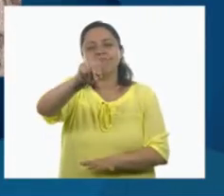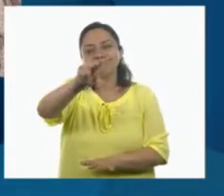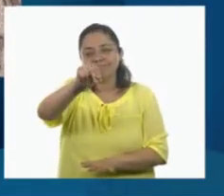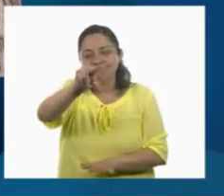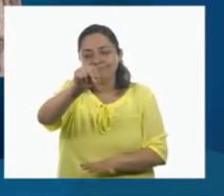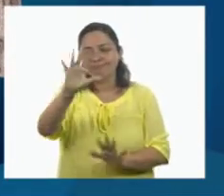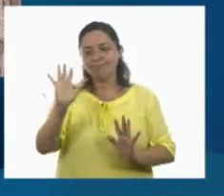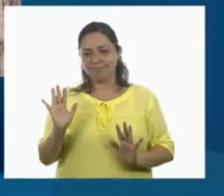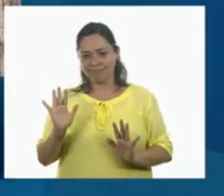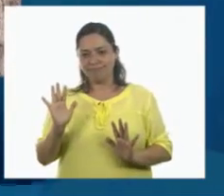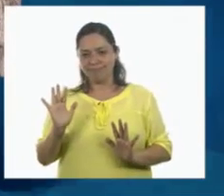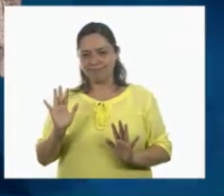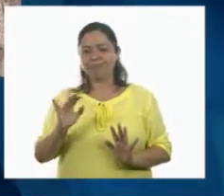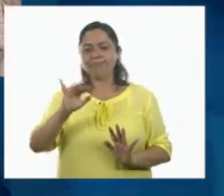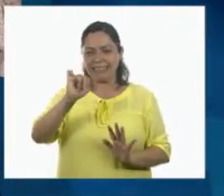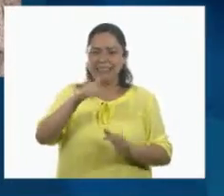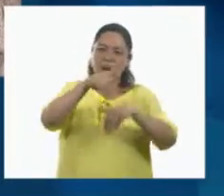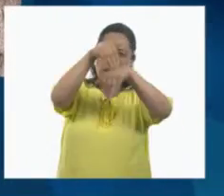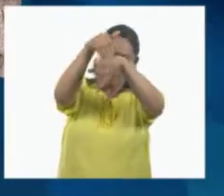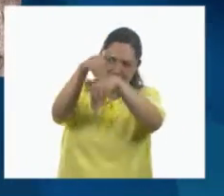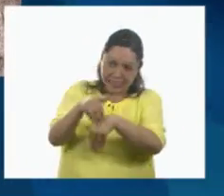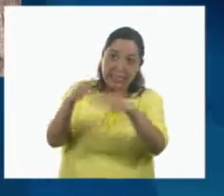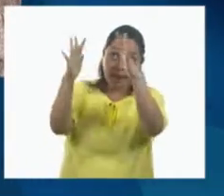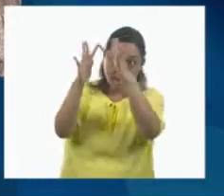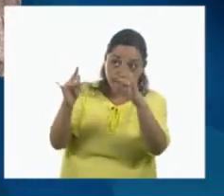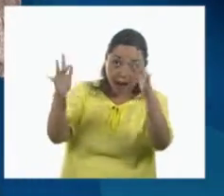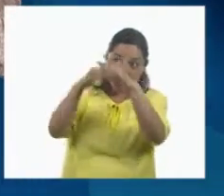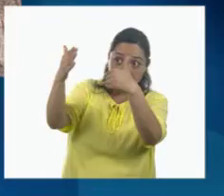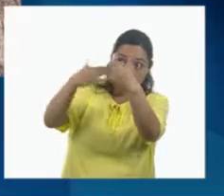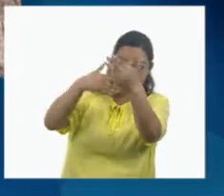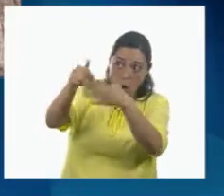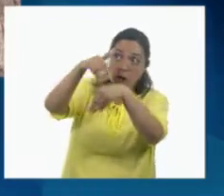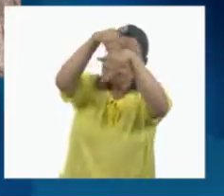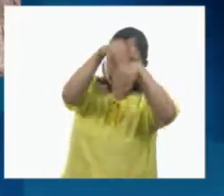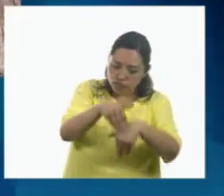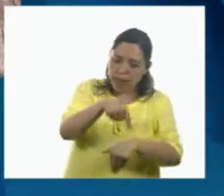seguía los parámetros de la moda francesa en ese momento.